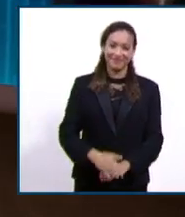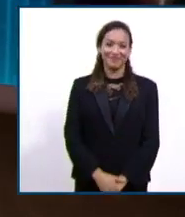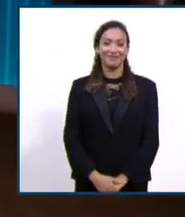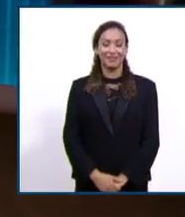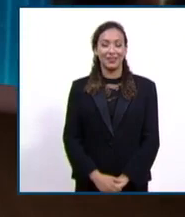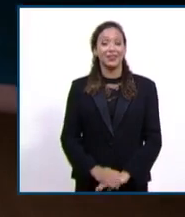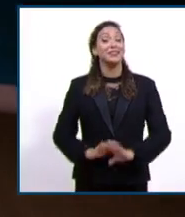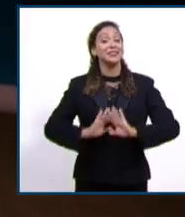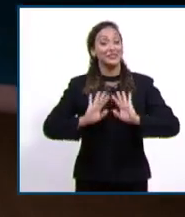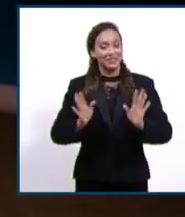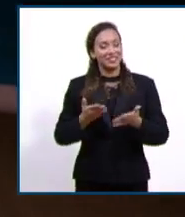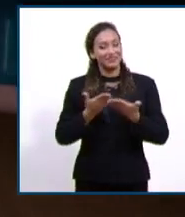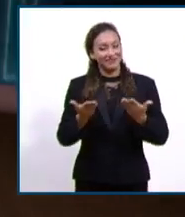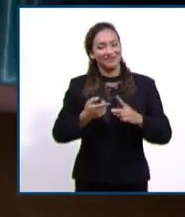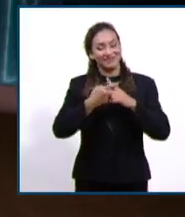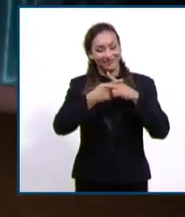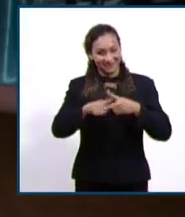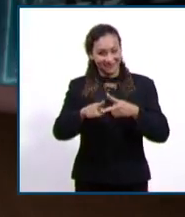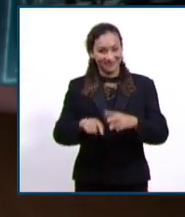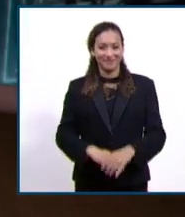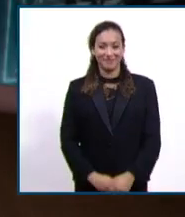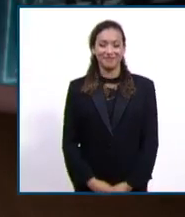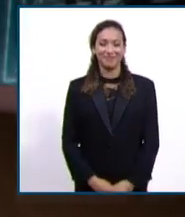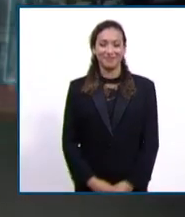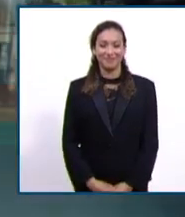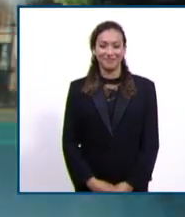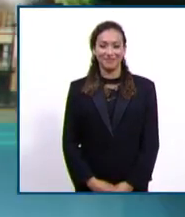mexicana. Ahora sí, comenzamos.